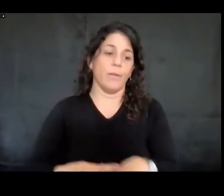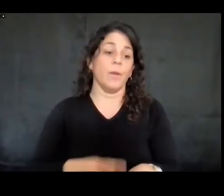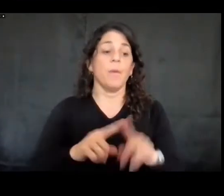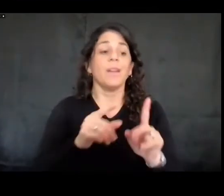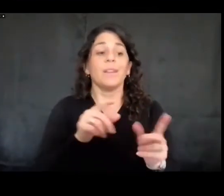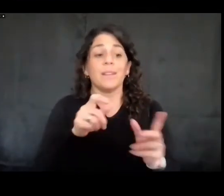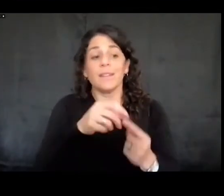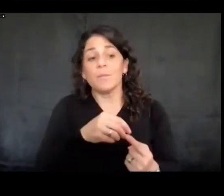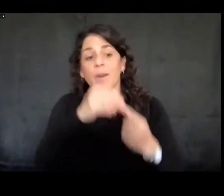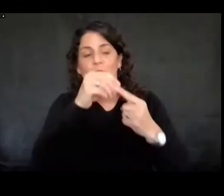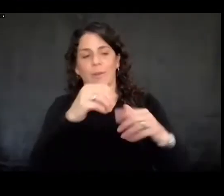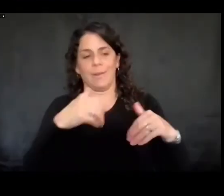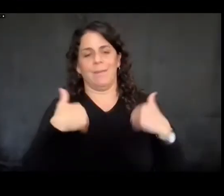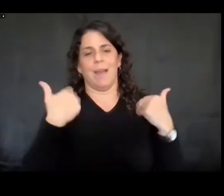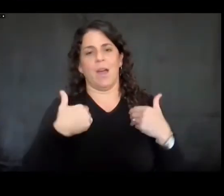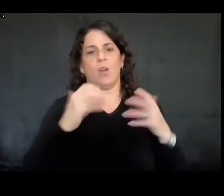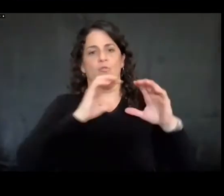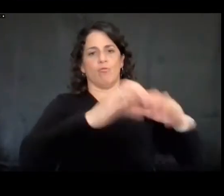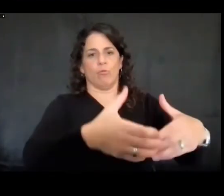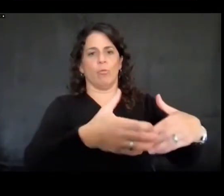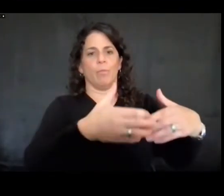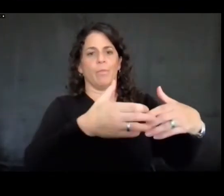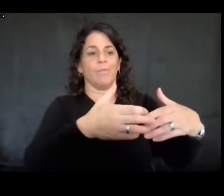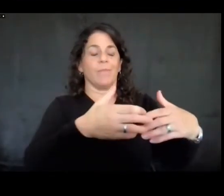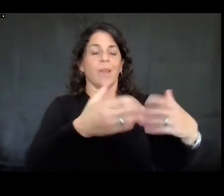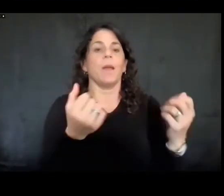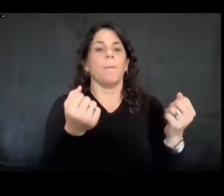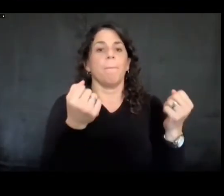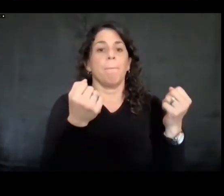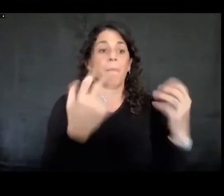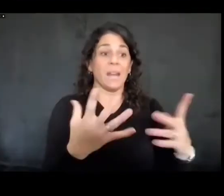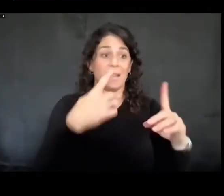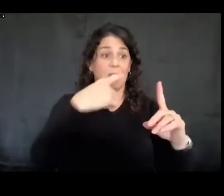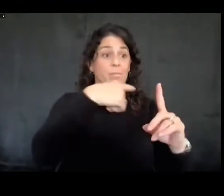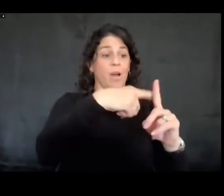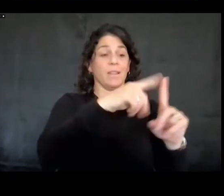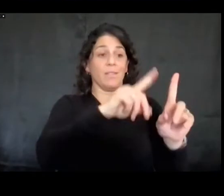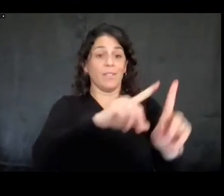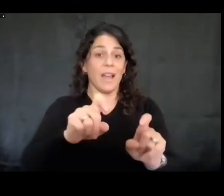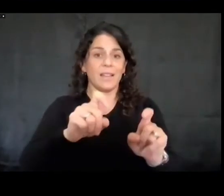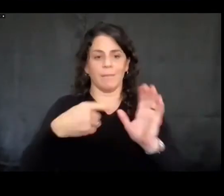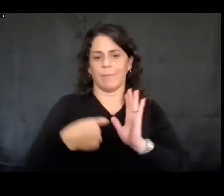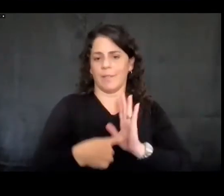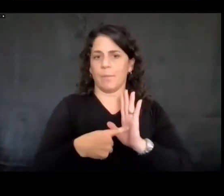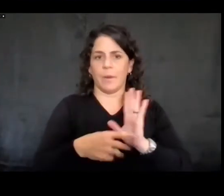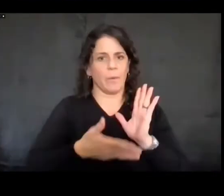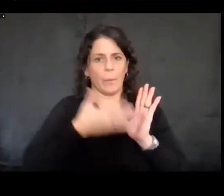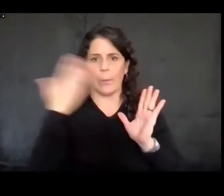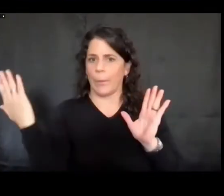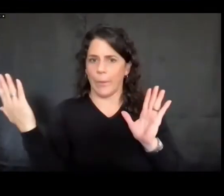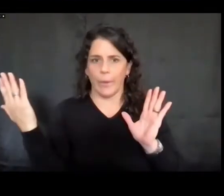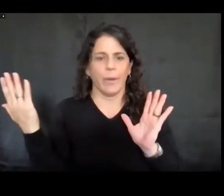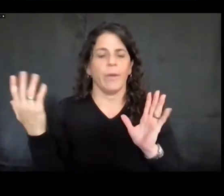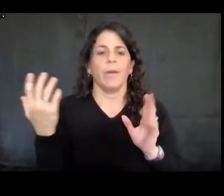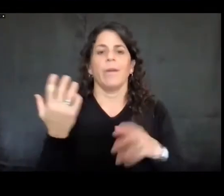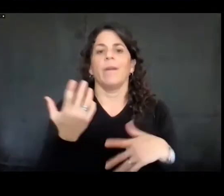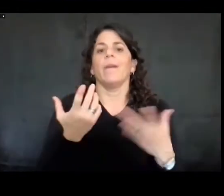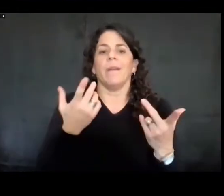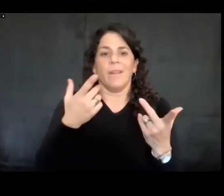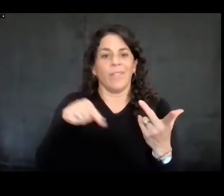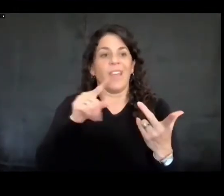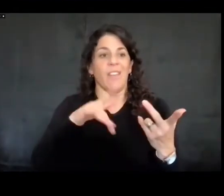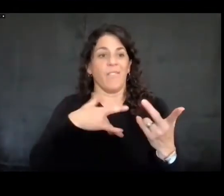en los grupos de jóvenes muchos casos positivos son sin síntomas no tienen síntomas menores 2